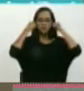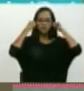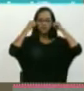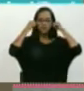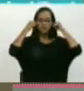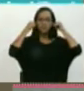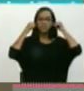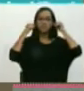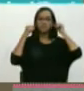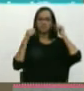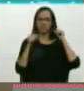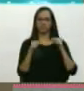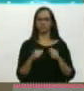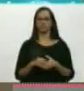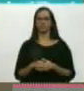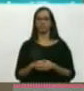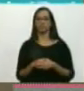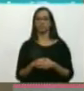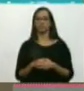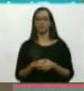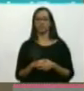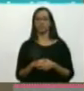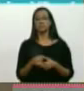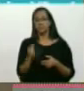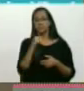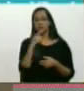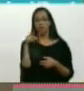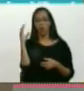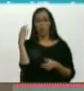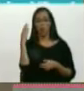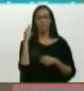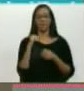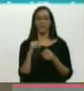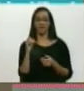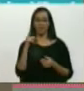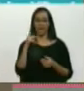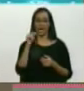@GregoriaOrtega1. Carol G se llama la muchacha que cantó. Sí, Carol G es colombiana. Ah, se me olvidó. Duque es colombiana.